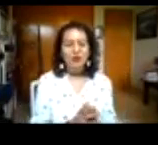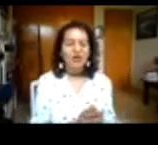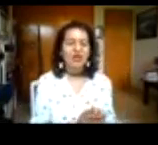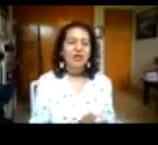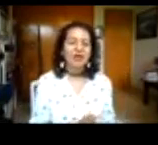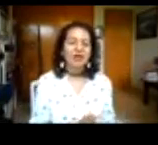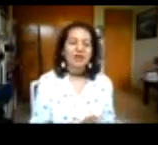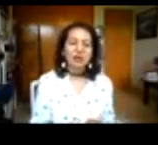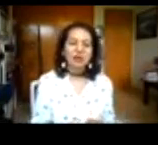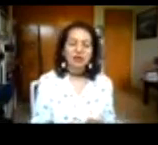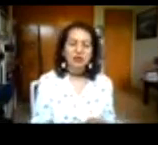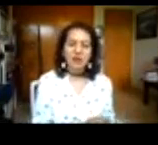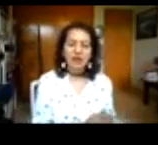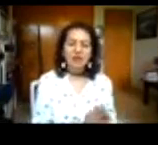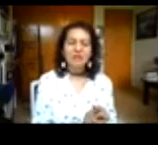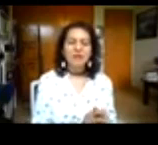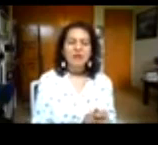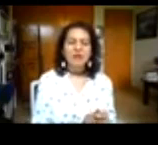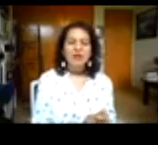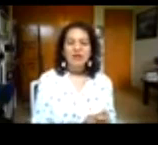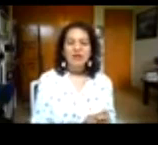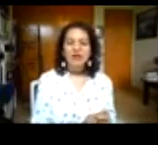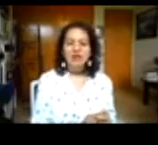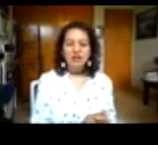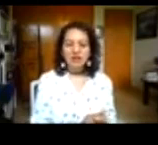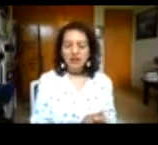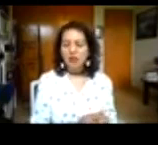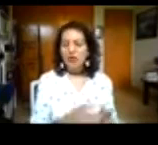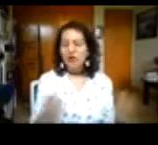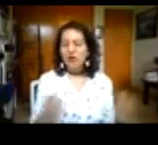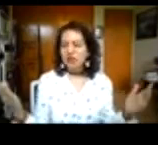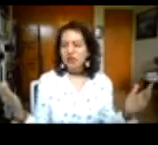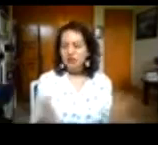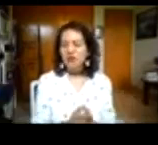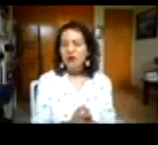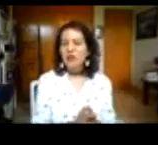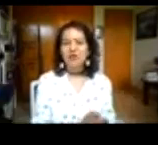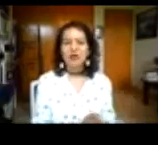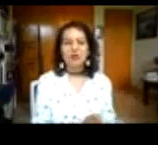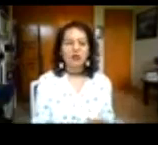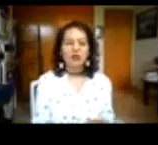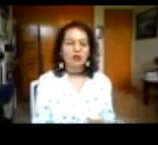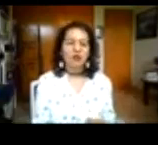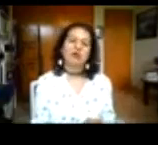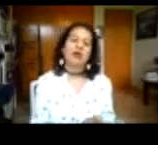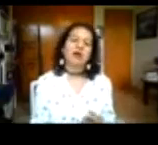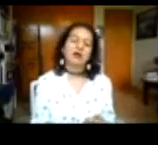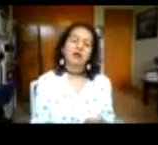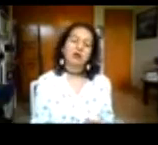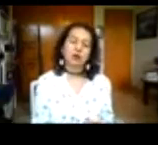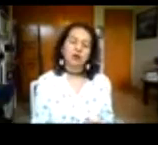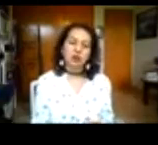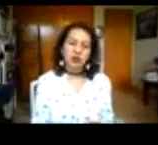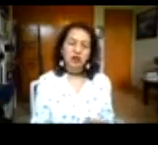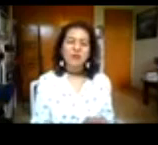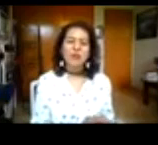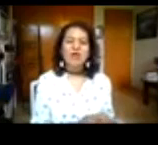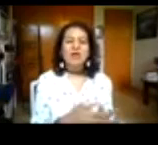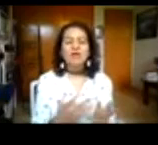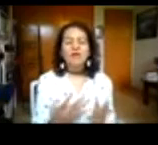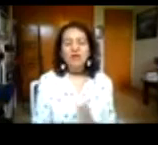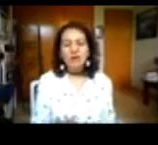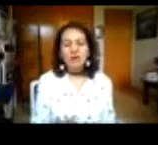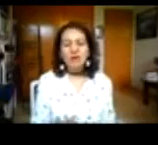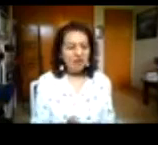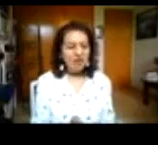su radar distintos temas. Y bueno, pues nuevamente poniéndonos a su disposición.